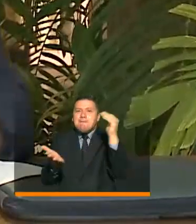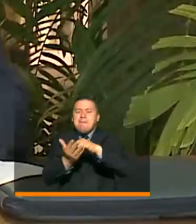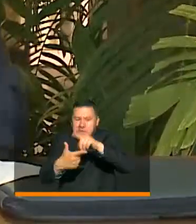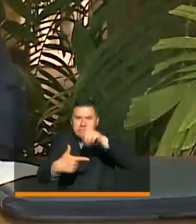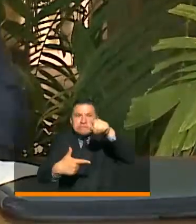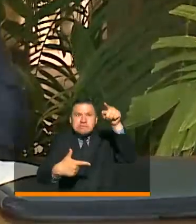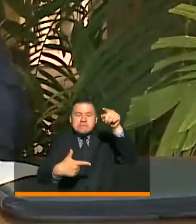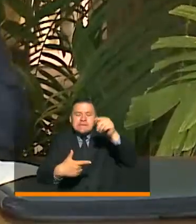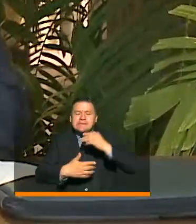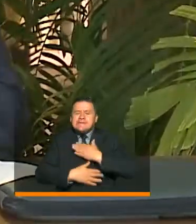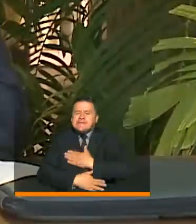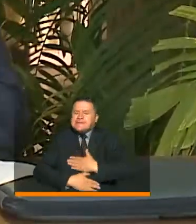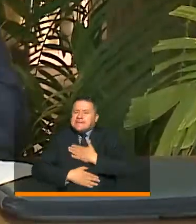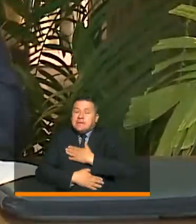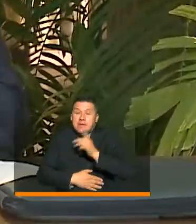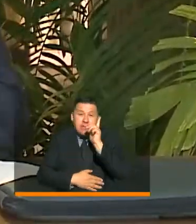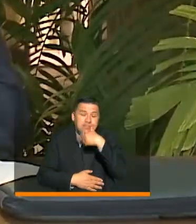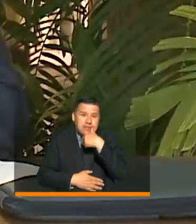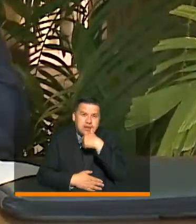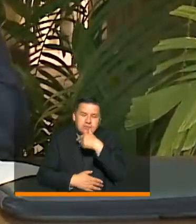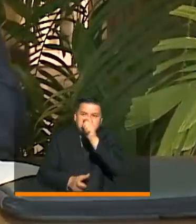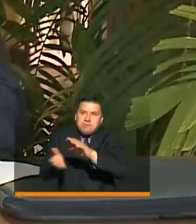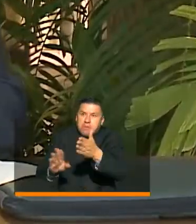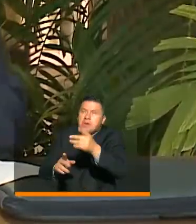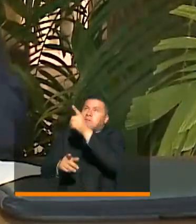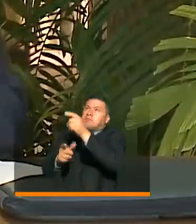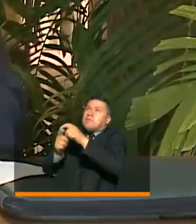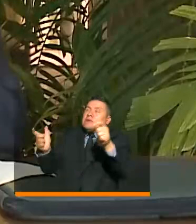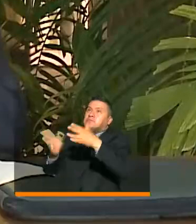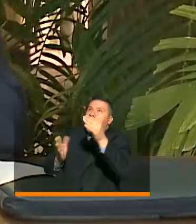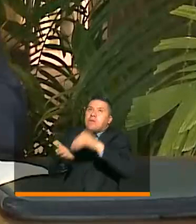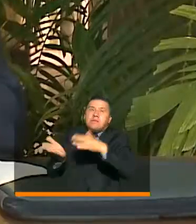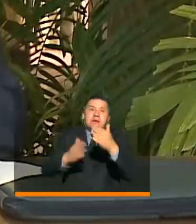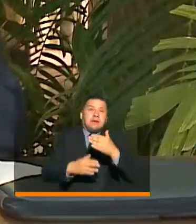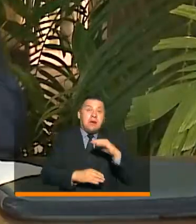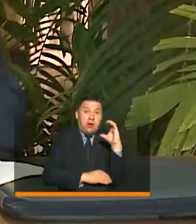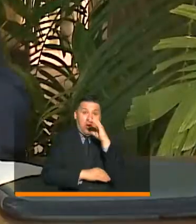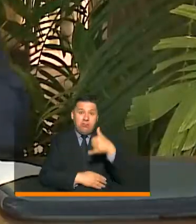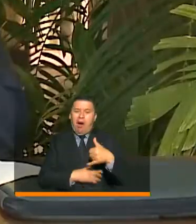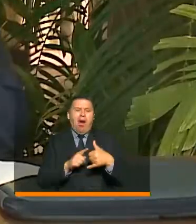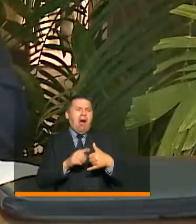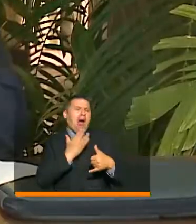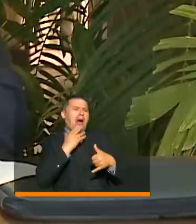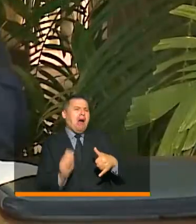tasas desafortunadas y tristes de aumentos de mortalidad, y nuestro país